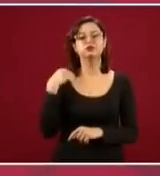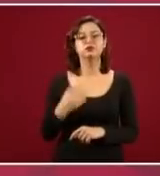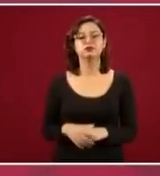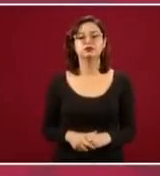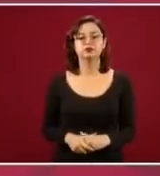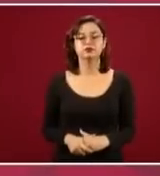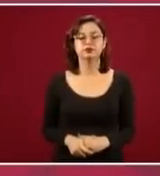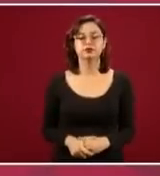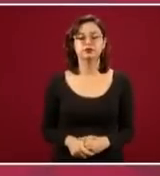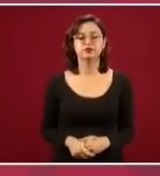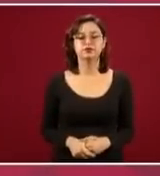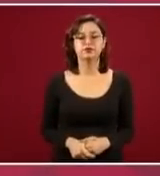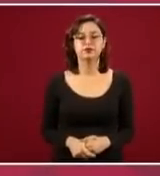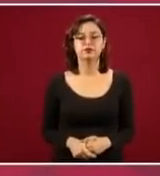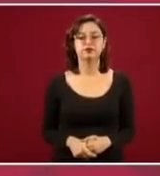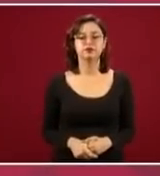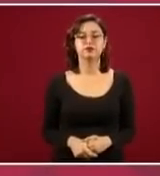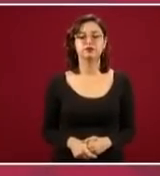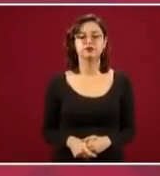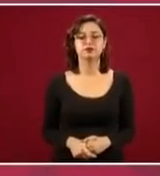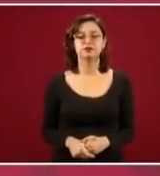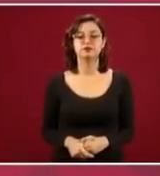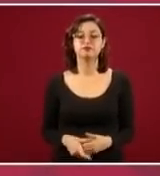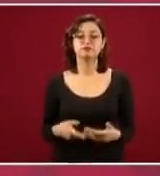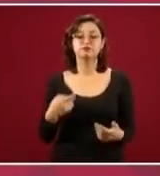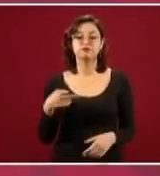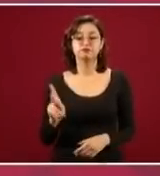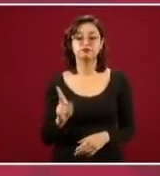Últimamente, en el último periodo,